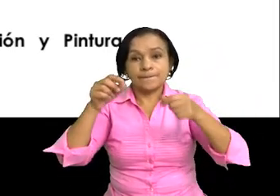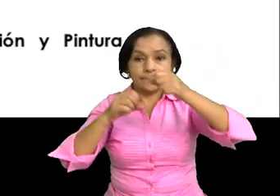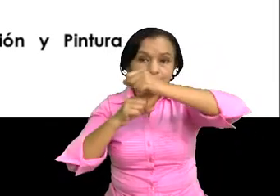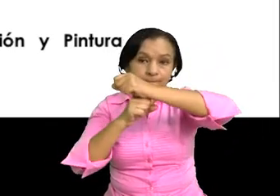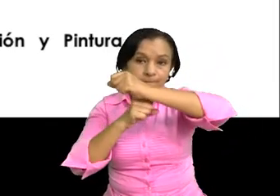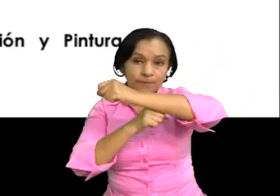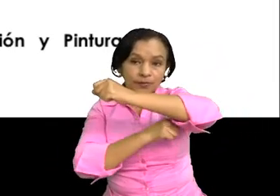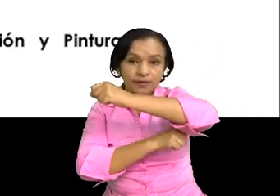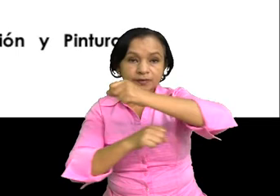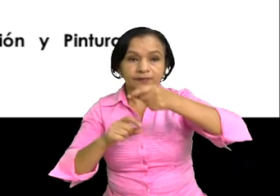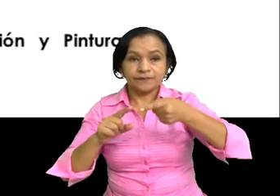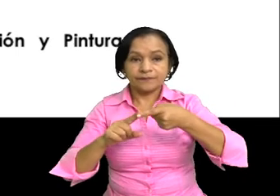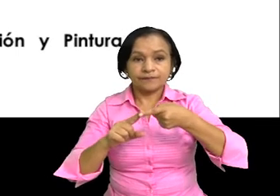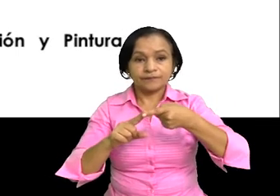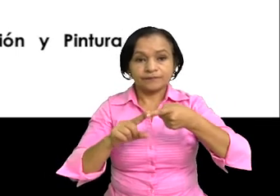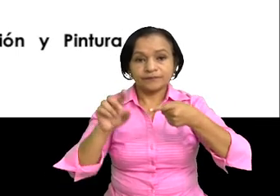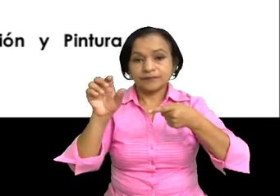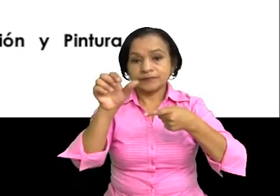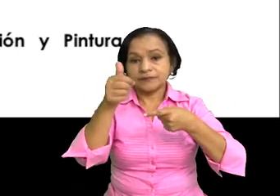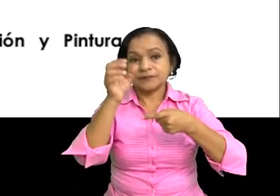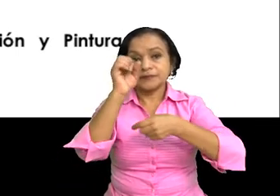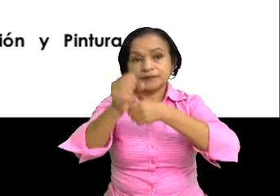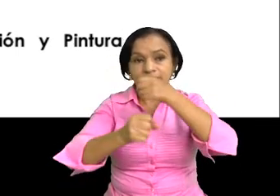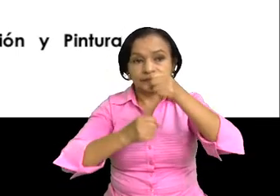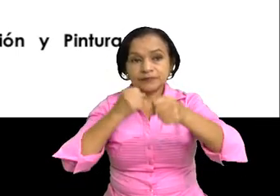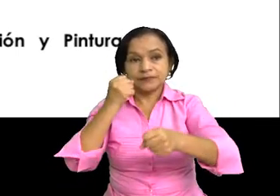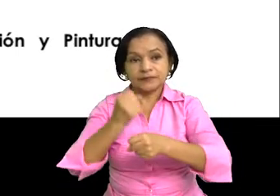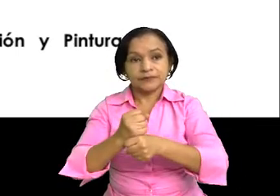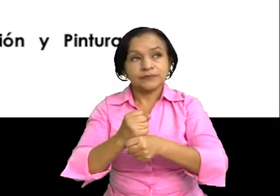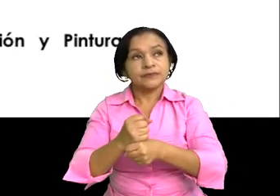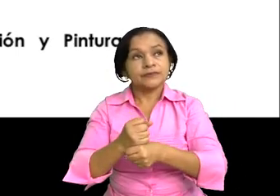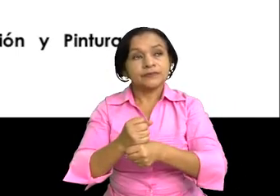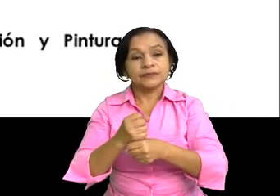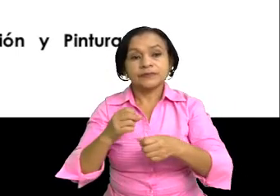puente ya de 60 años, sí, sí, ¿verdad?,